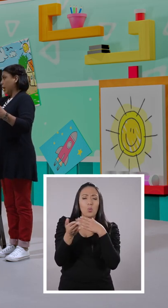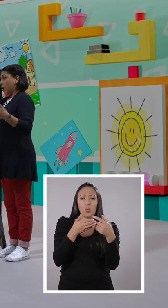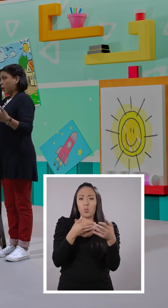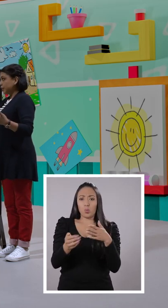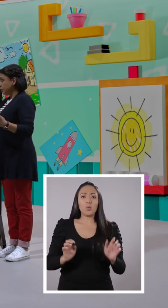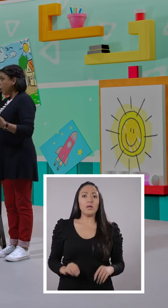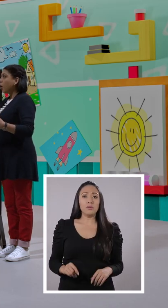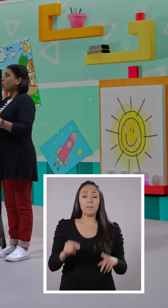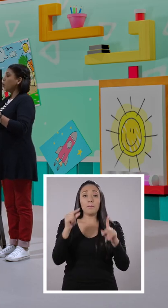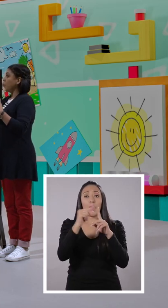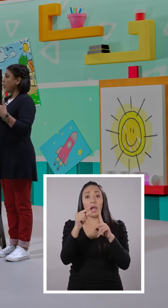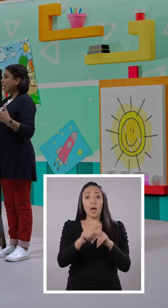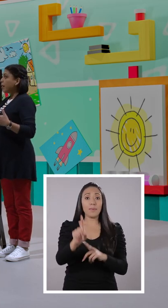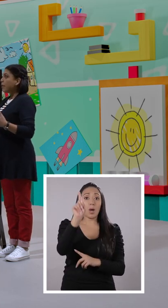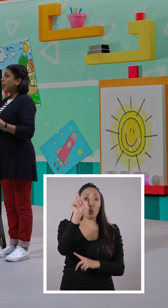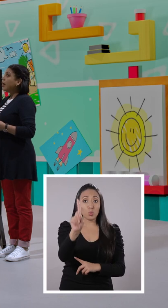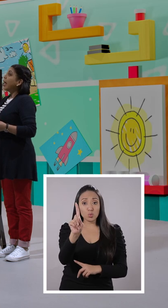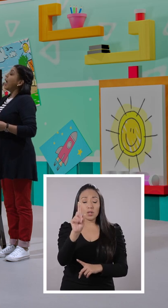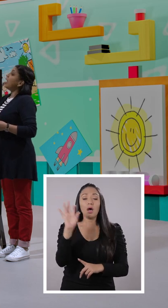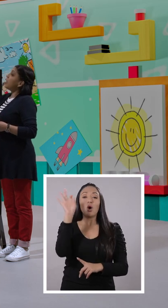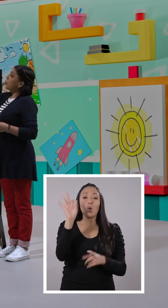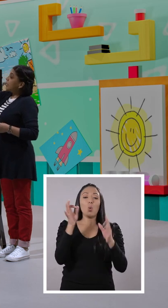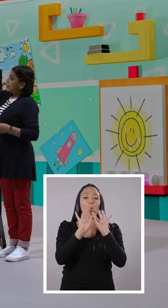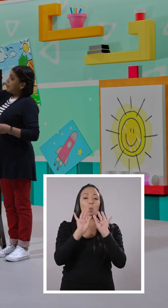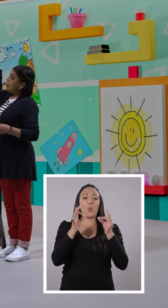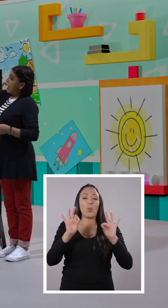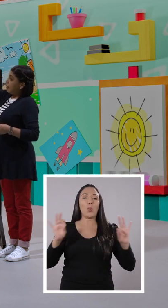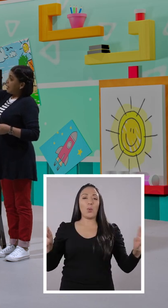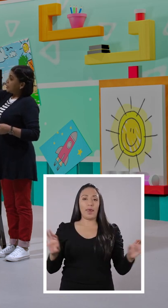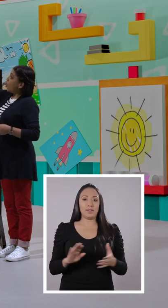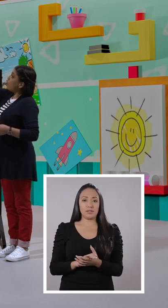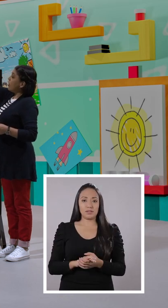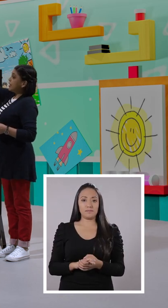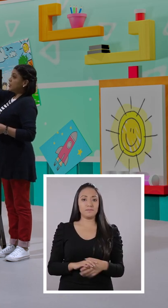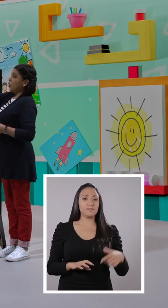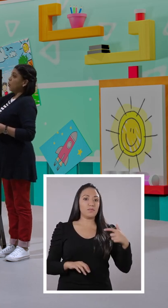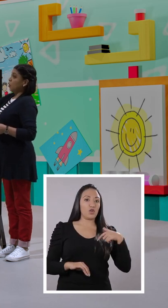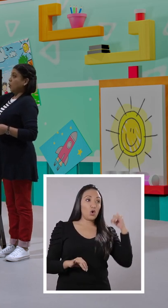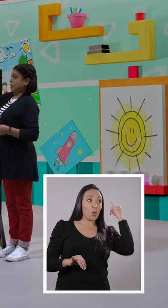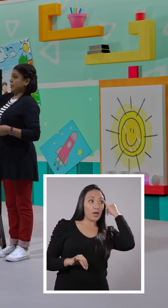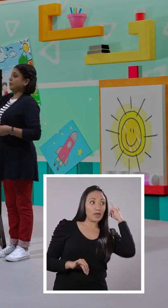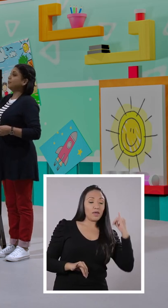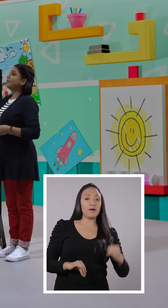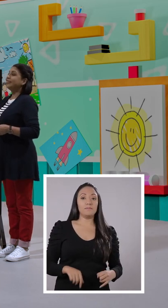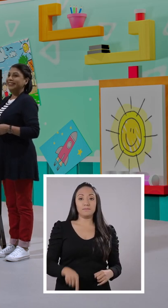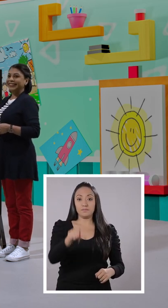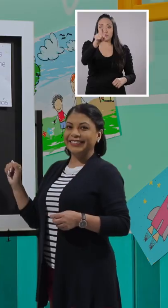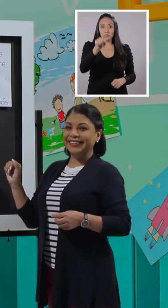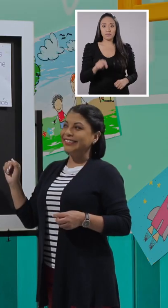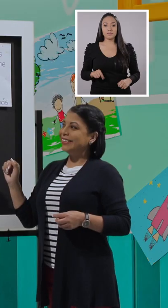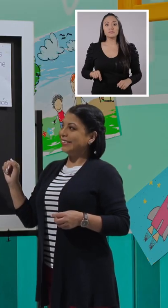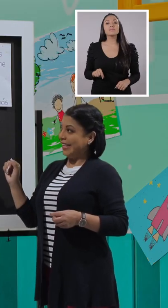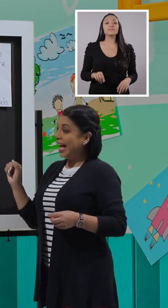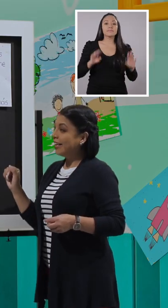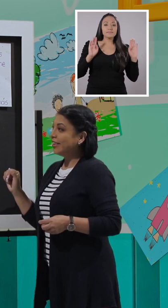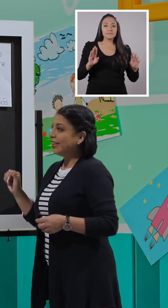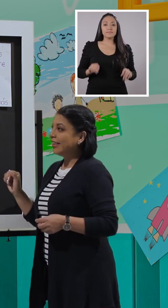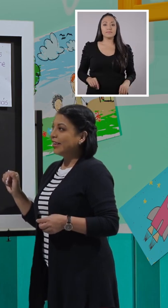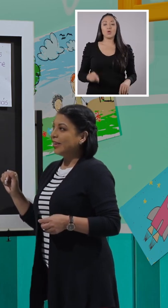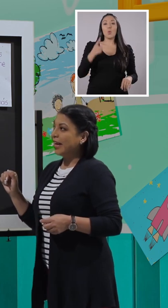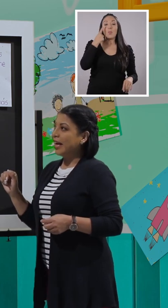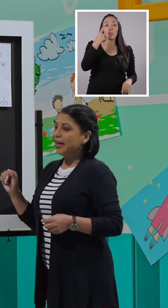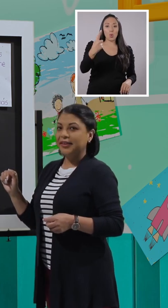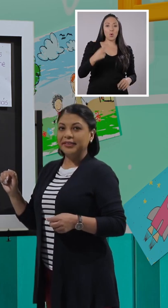una oración, un poema y pueden ser palabras o frases como yo lo hice. Sí. Tengo una idea. ¿Ya?